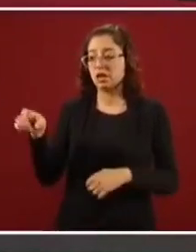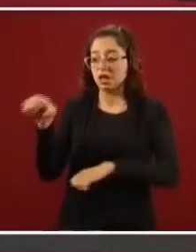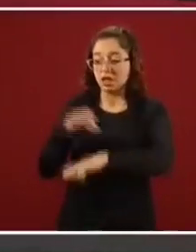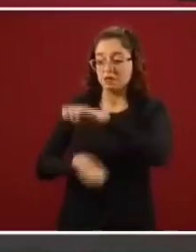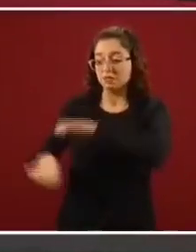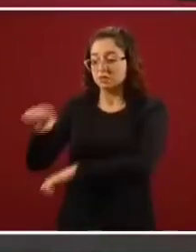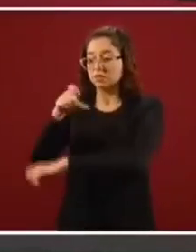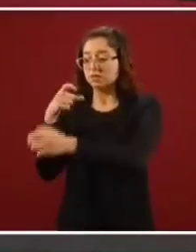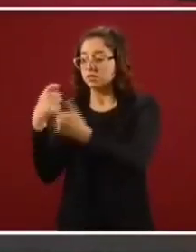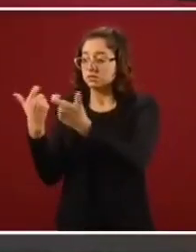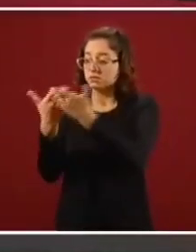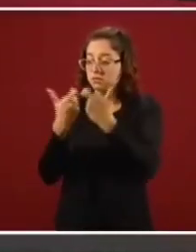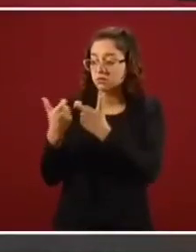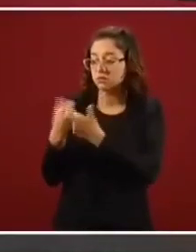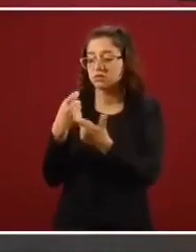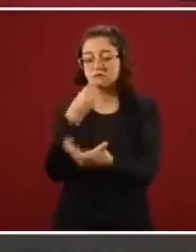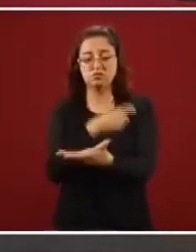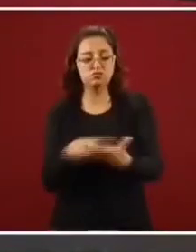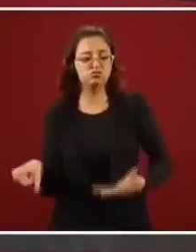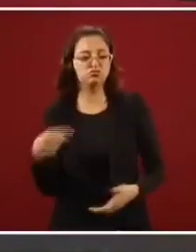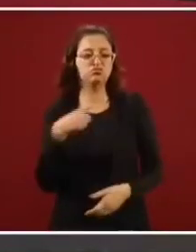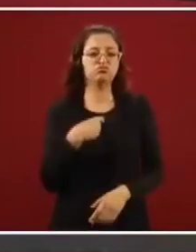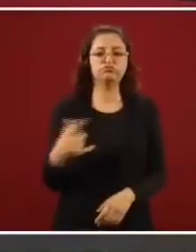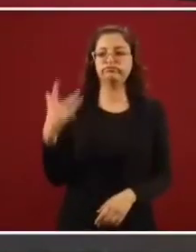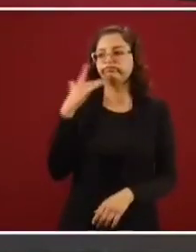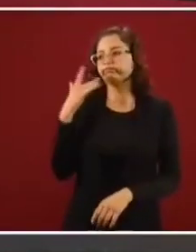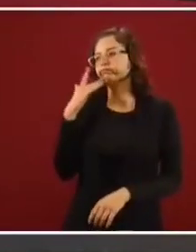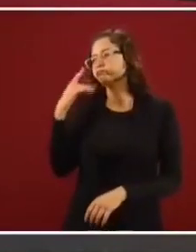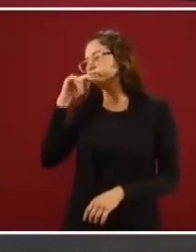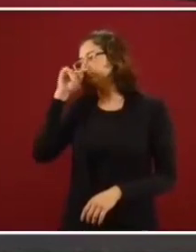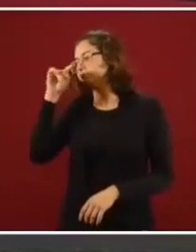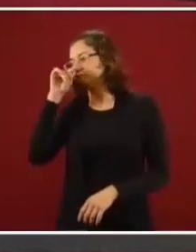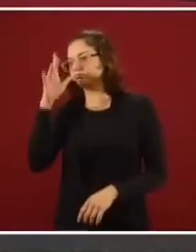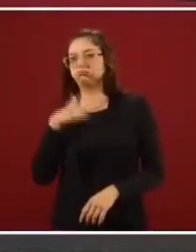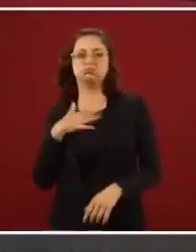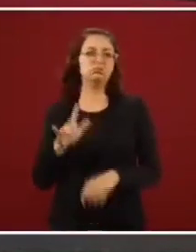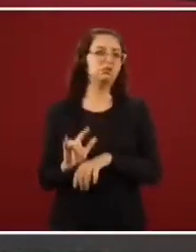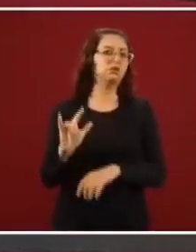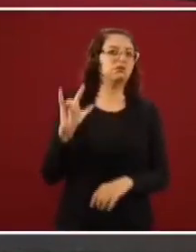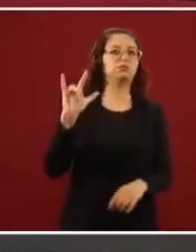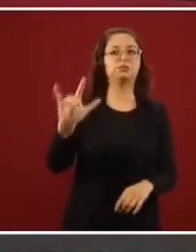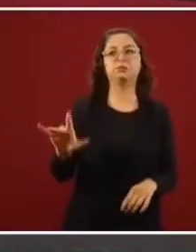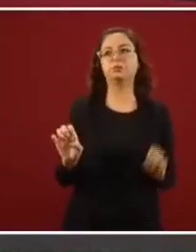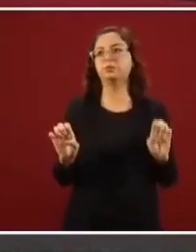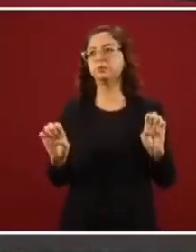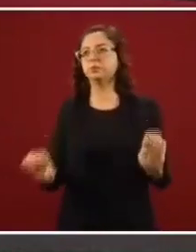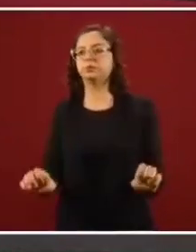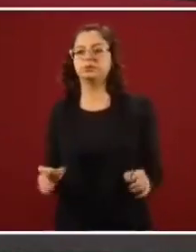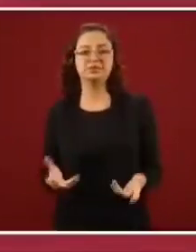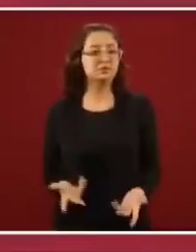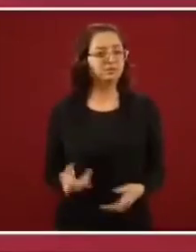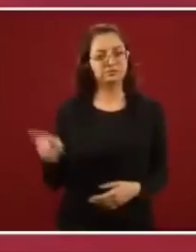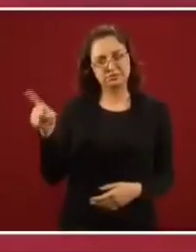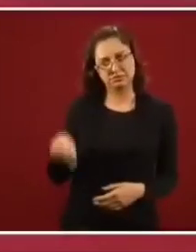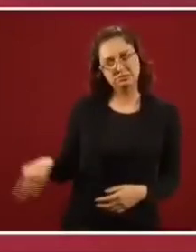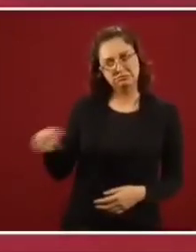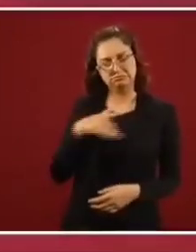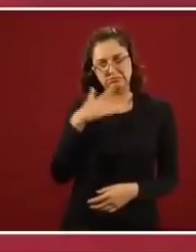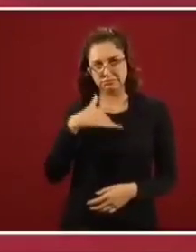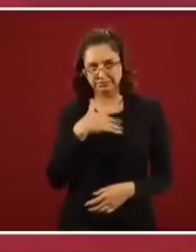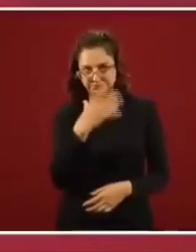presumir, para actuar como fantoches de que andan en un avión así, porque les daría